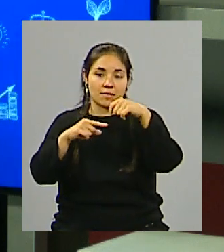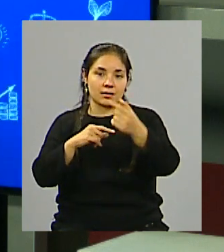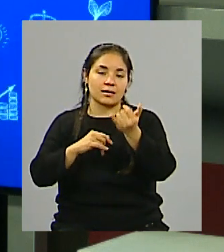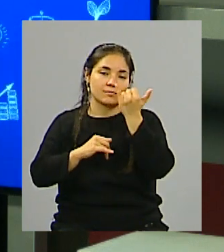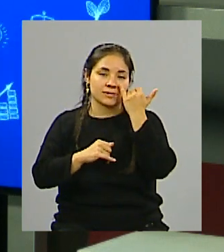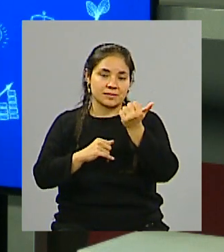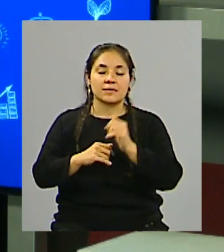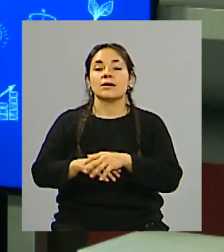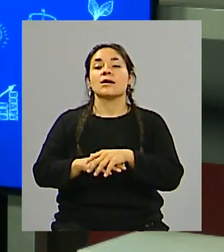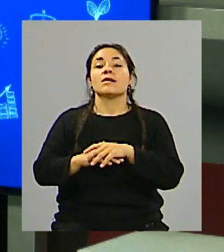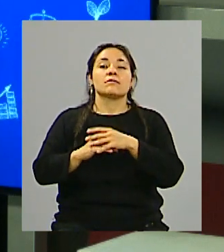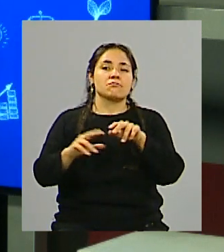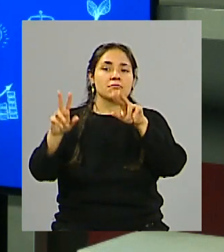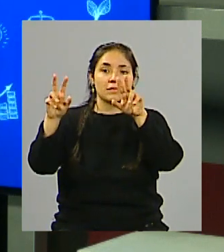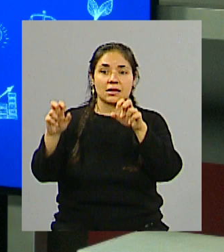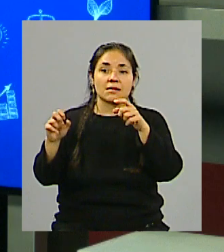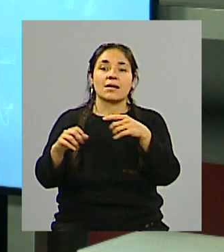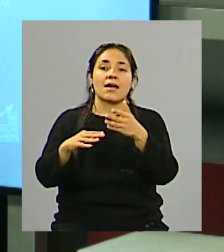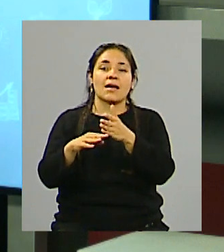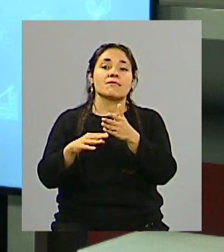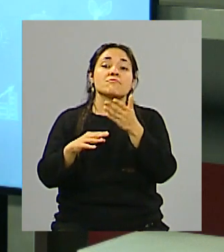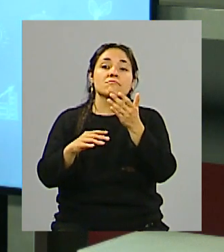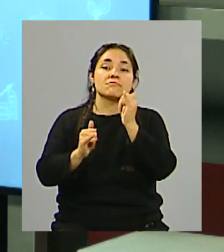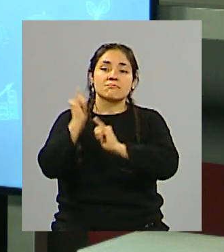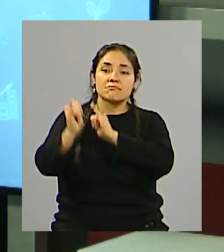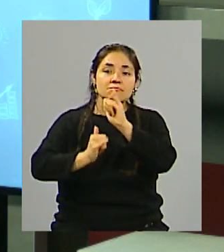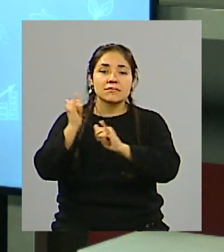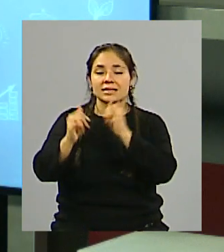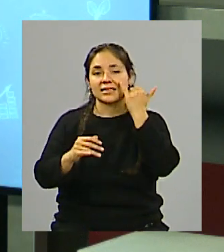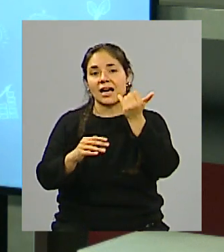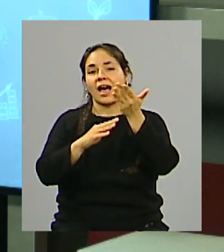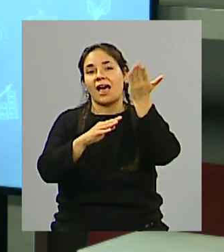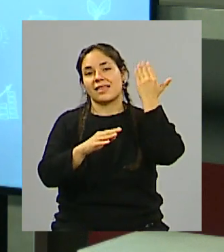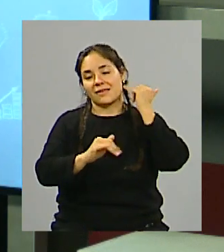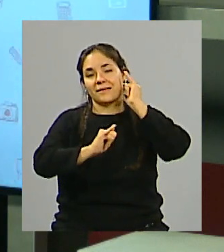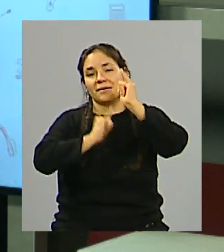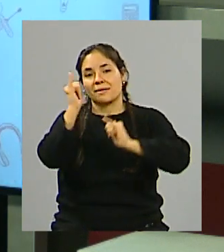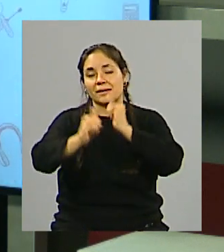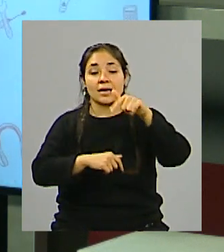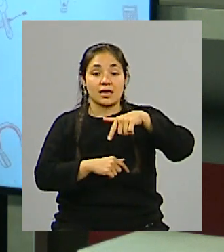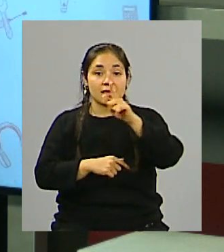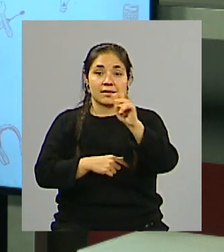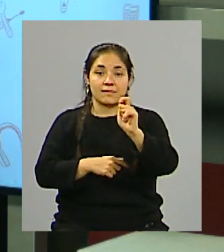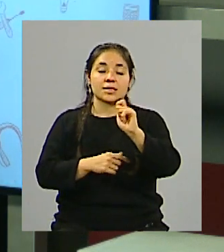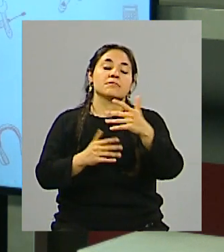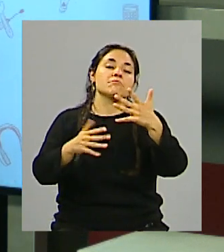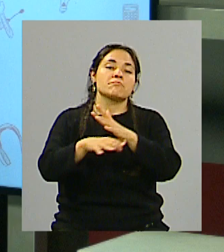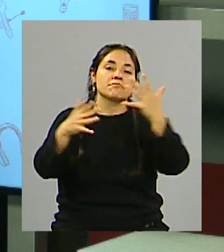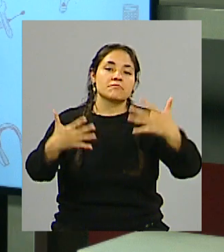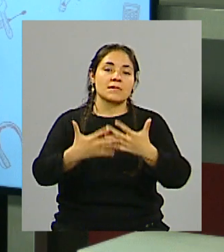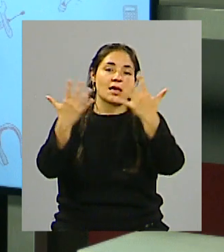bueno, queríamos hablar de este tema, ya lo habíamos anticipado cuando comenzábamos con el programa. Este mes se celebra la Semana Mundial de la